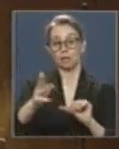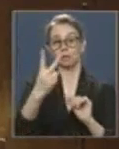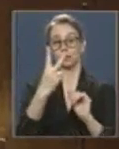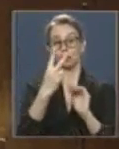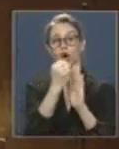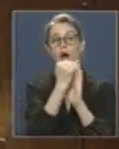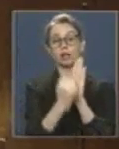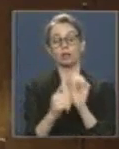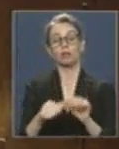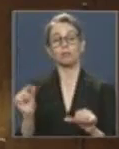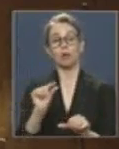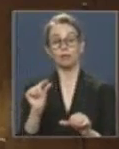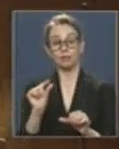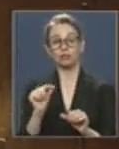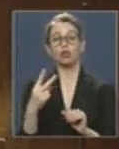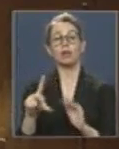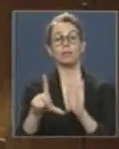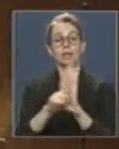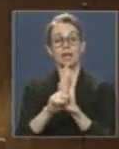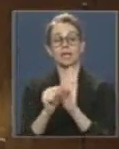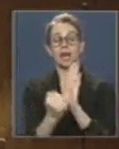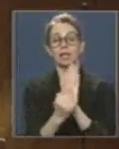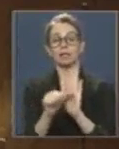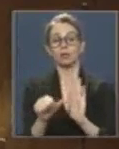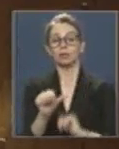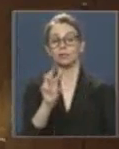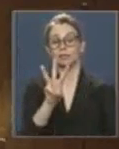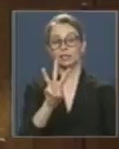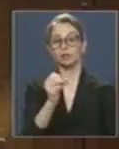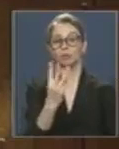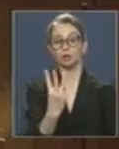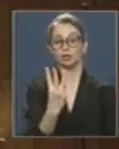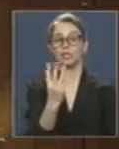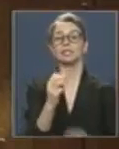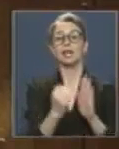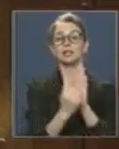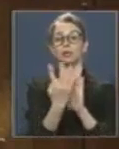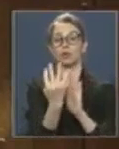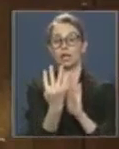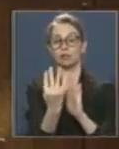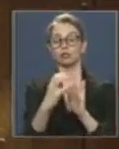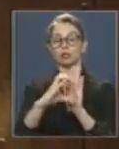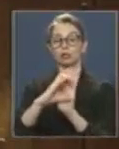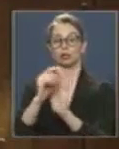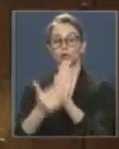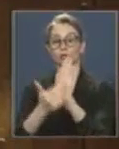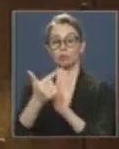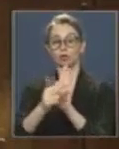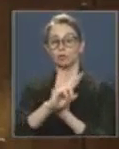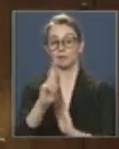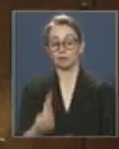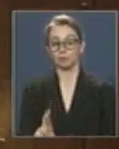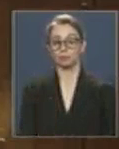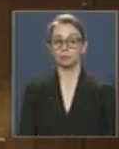de ley al tenor de lo establecido en el artículo 63, número 3 y 14 de la Constitución Política.